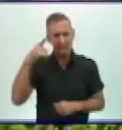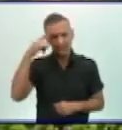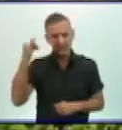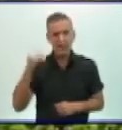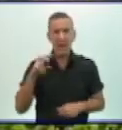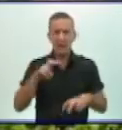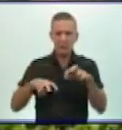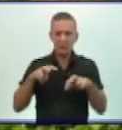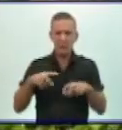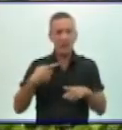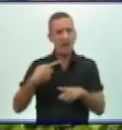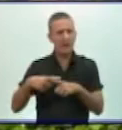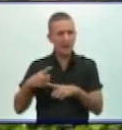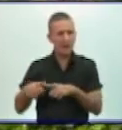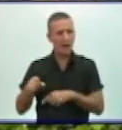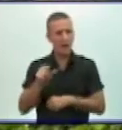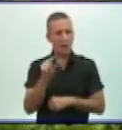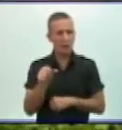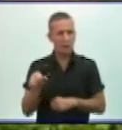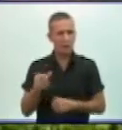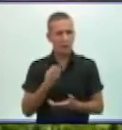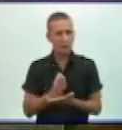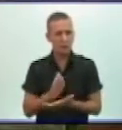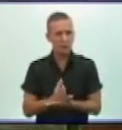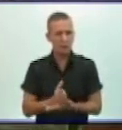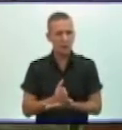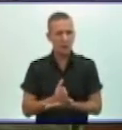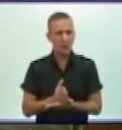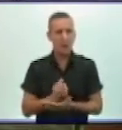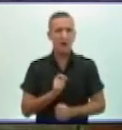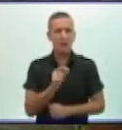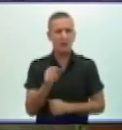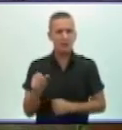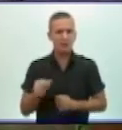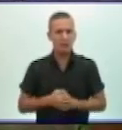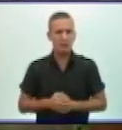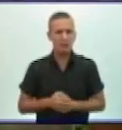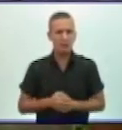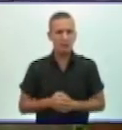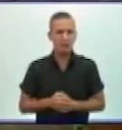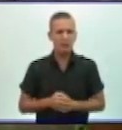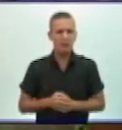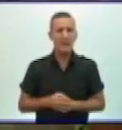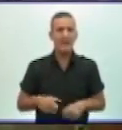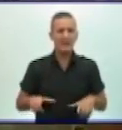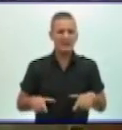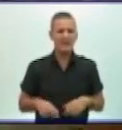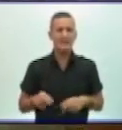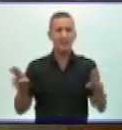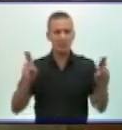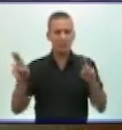verdad. Sí, que se comprometa como tú con el deporte, que nunca llegue a estar de un entrenamiento. Eso sí es verdad.